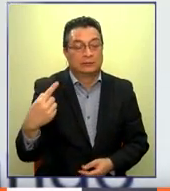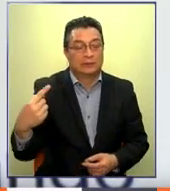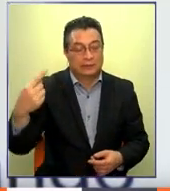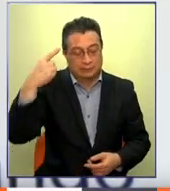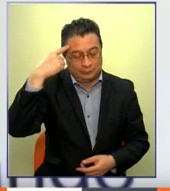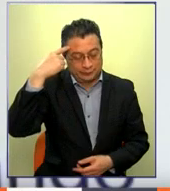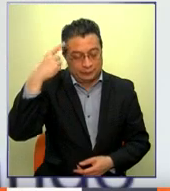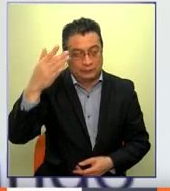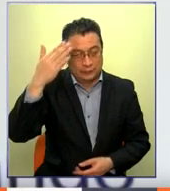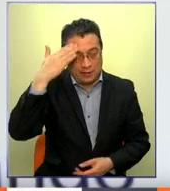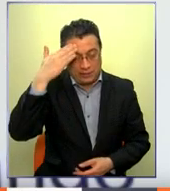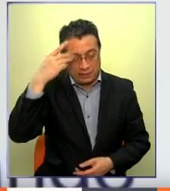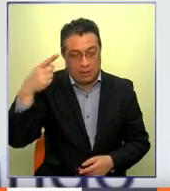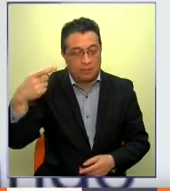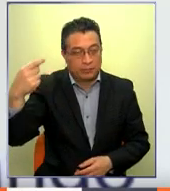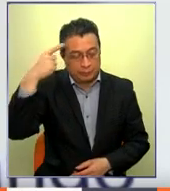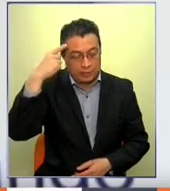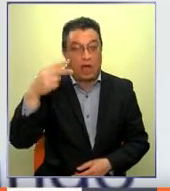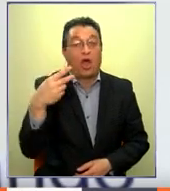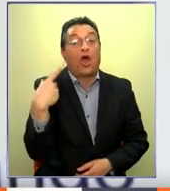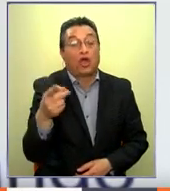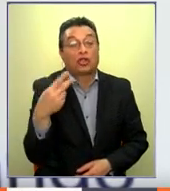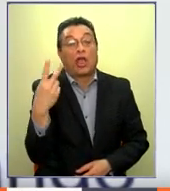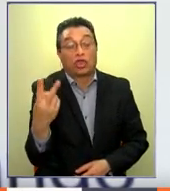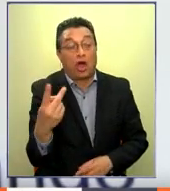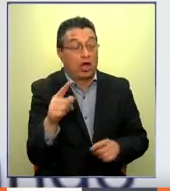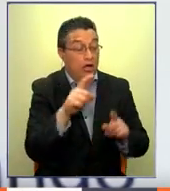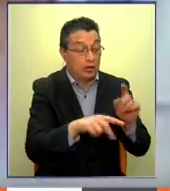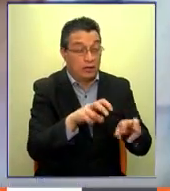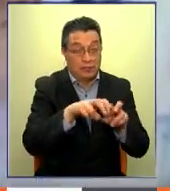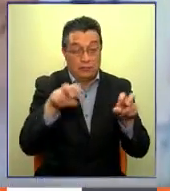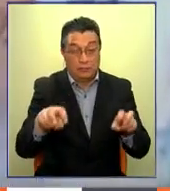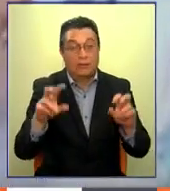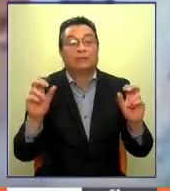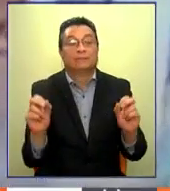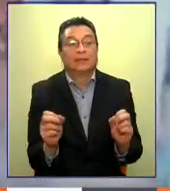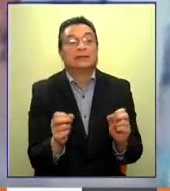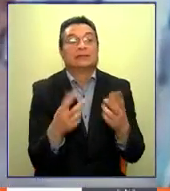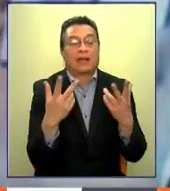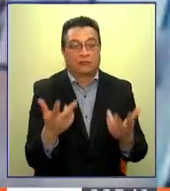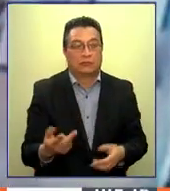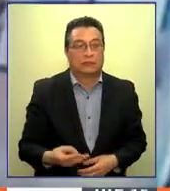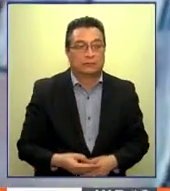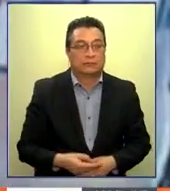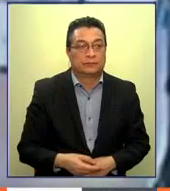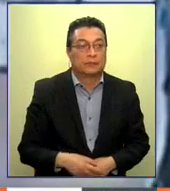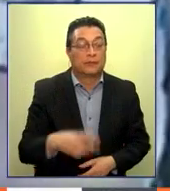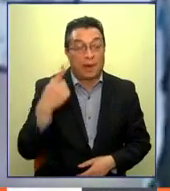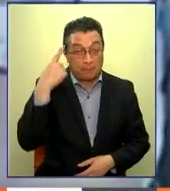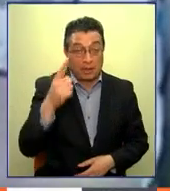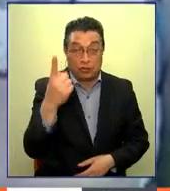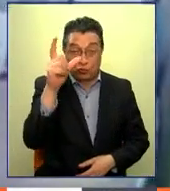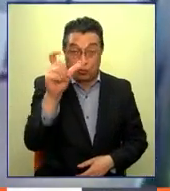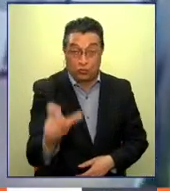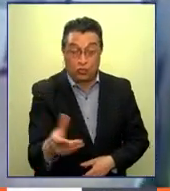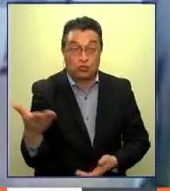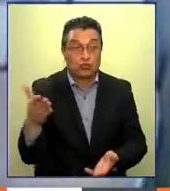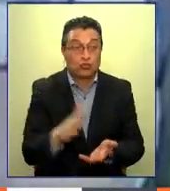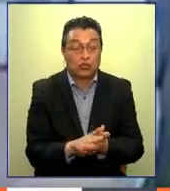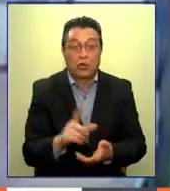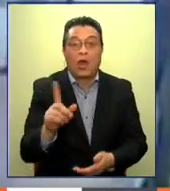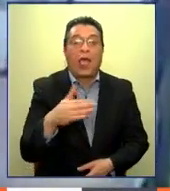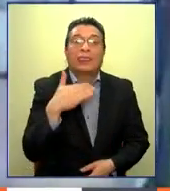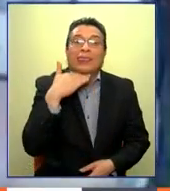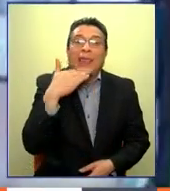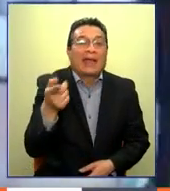craneal y las otras dos víctimas logran sobrevivir. Sin embargo, la única víctima fatal nada tendría que ver